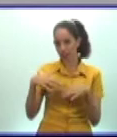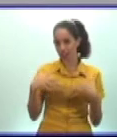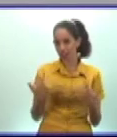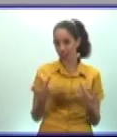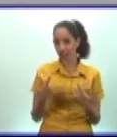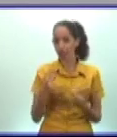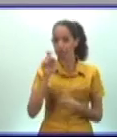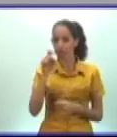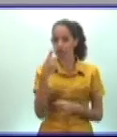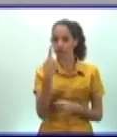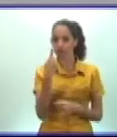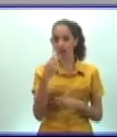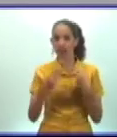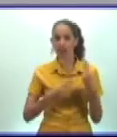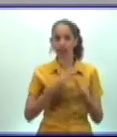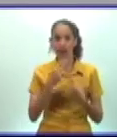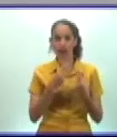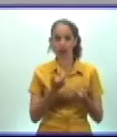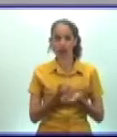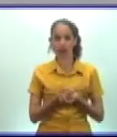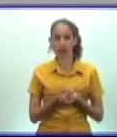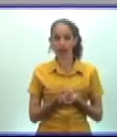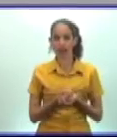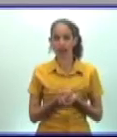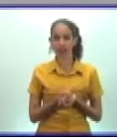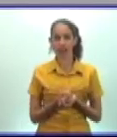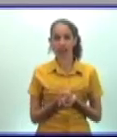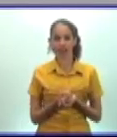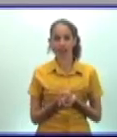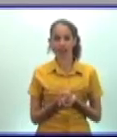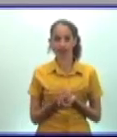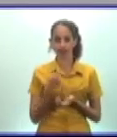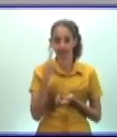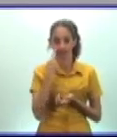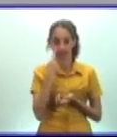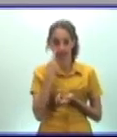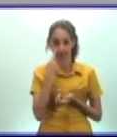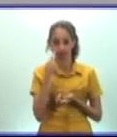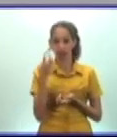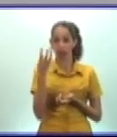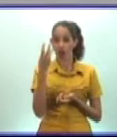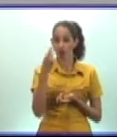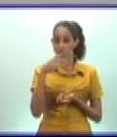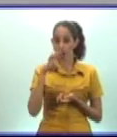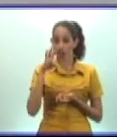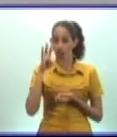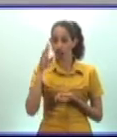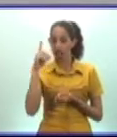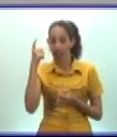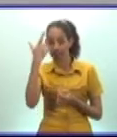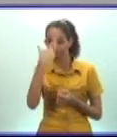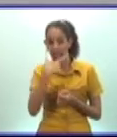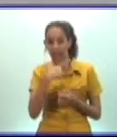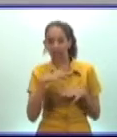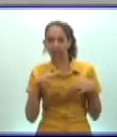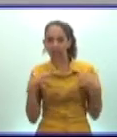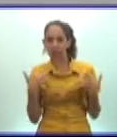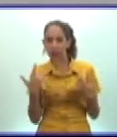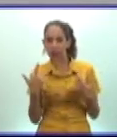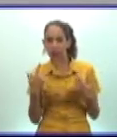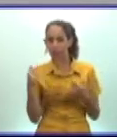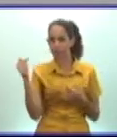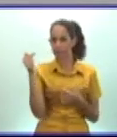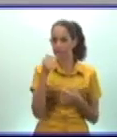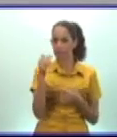módulo. El módulo de A es menor que el módulo de B. Por lo tanto, A es